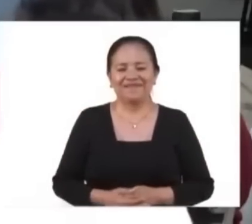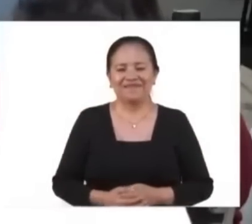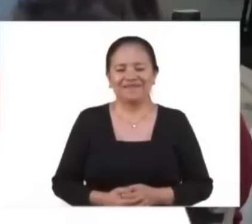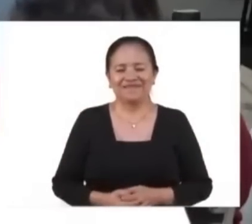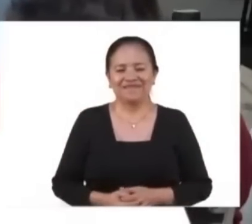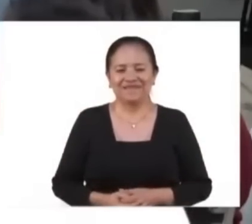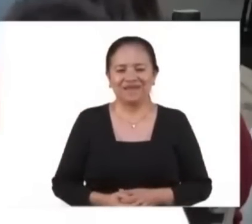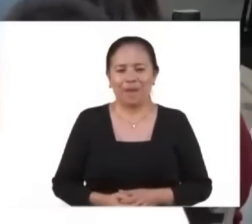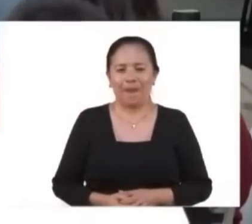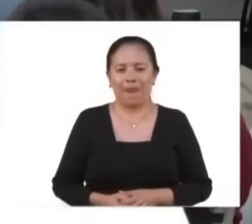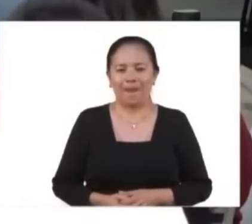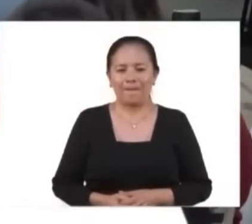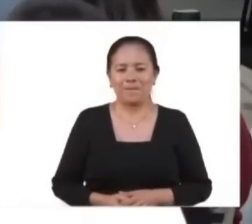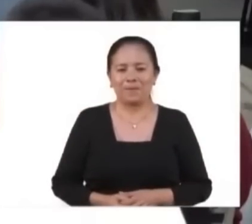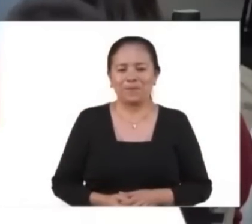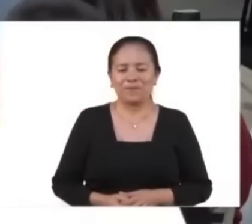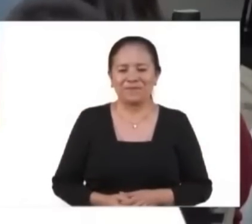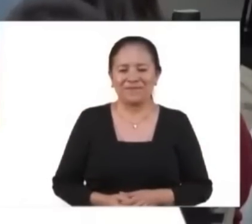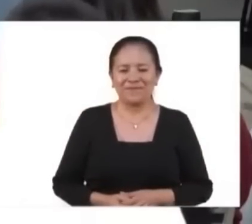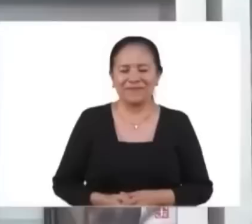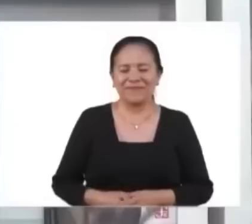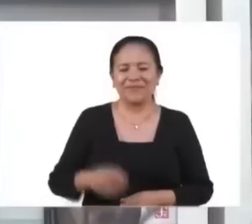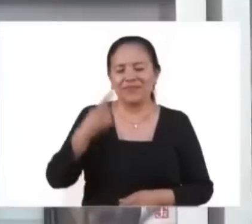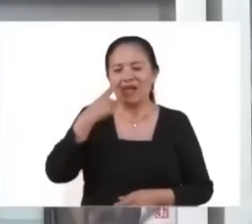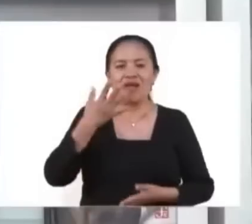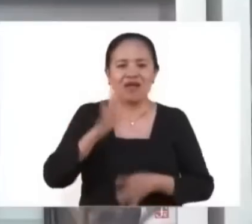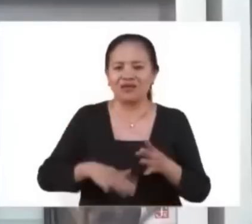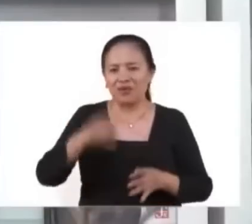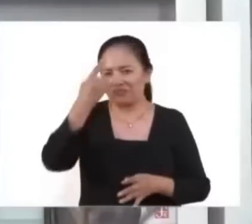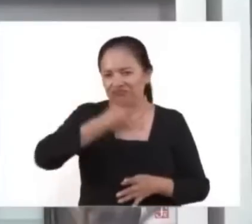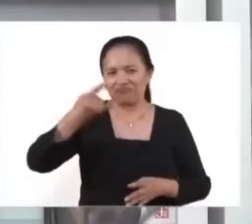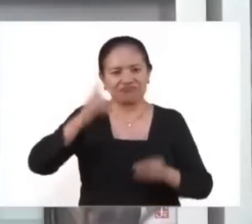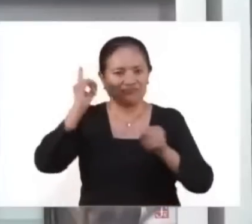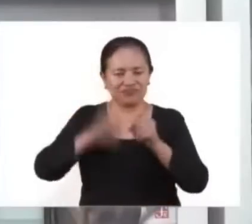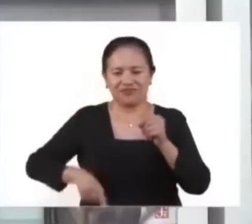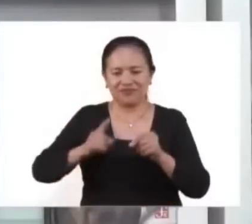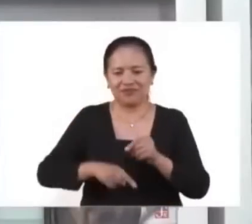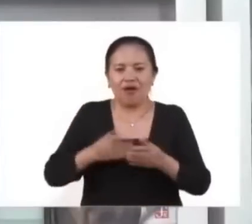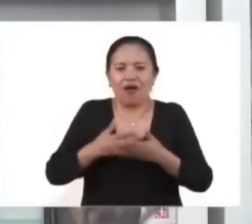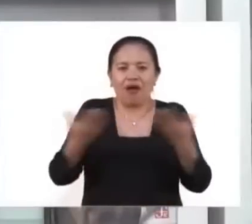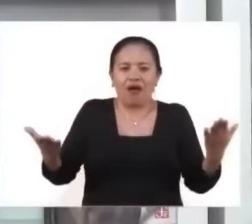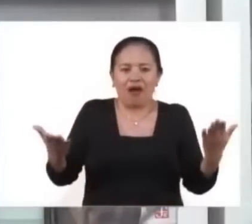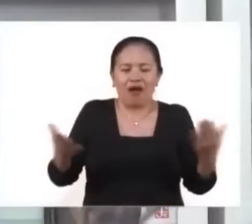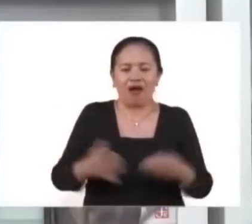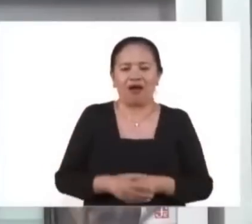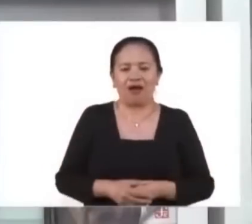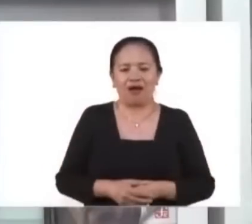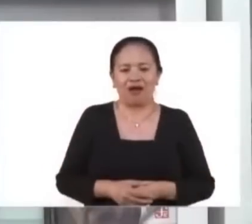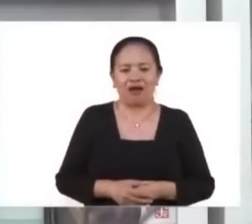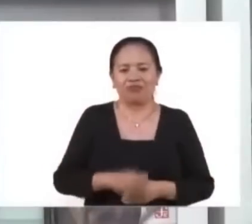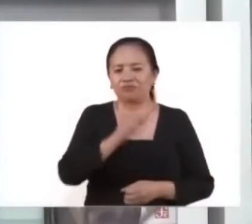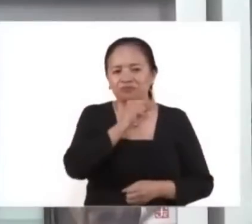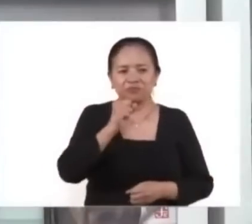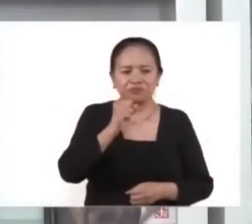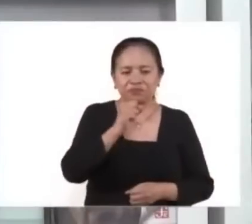Bueno ya se había quitado la máscara pero se quitó la segunda o sea ahora resulta que es comentarista de latinos de que